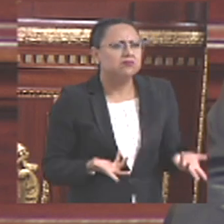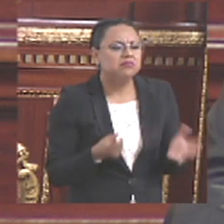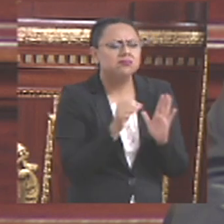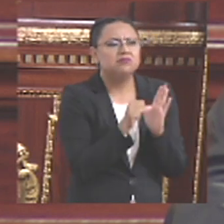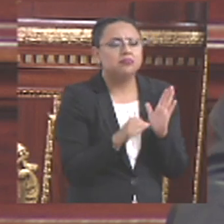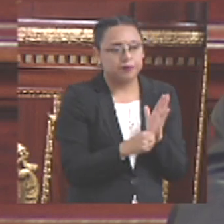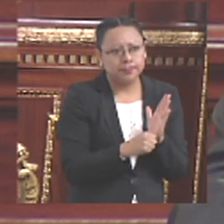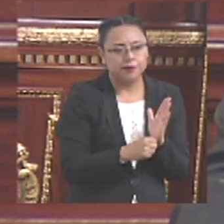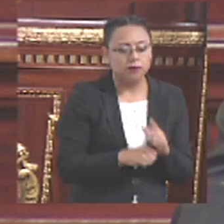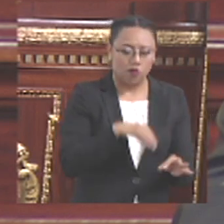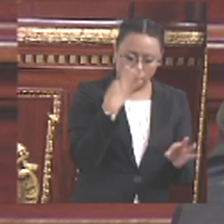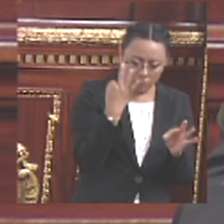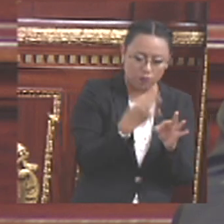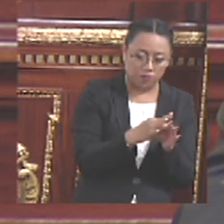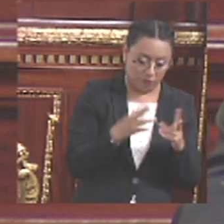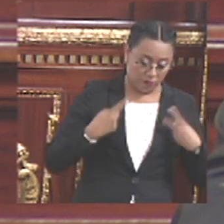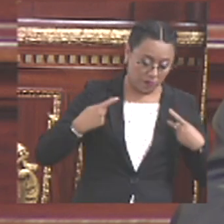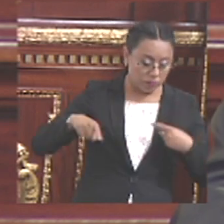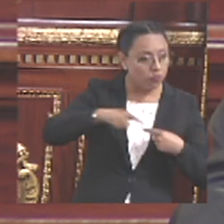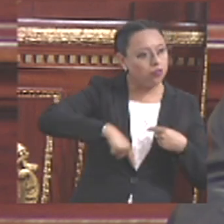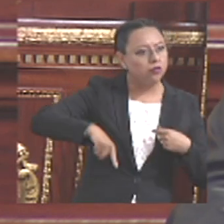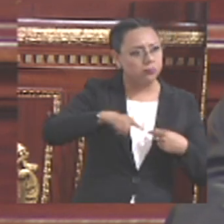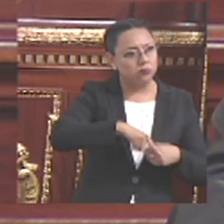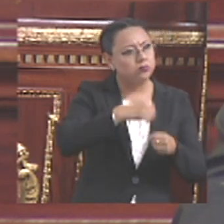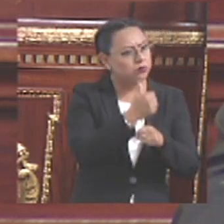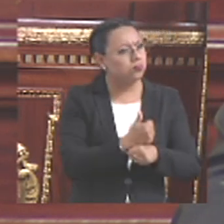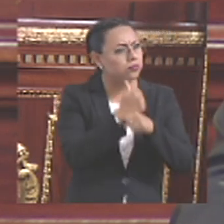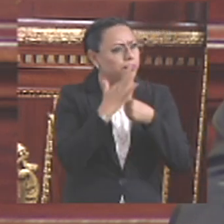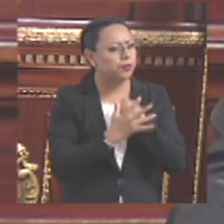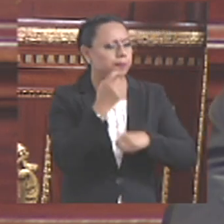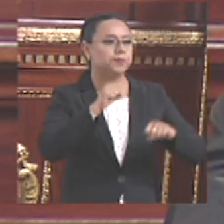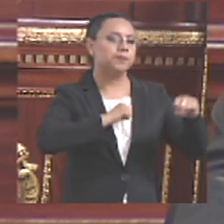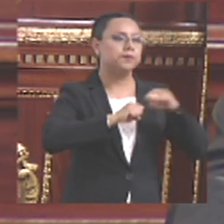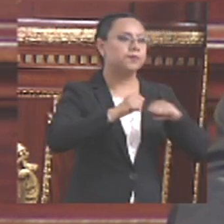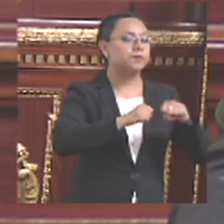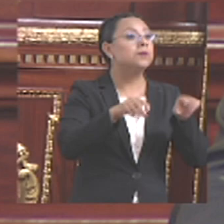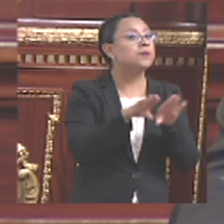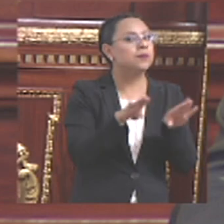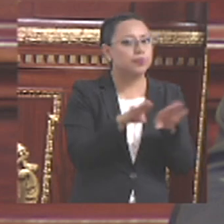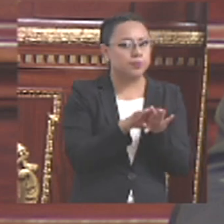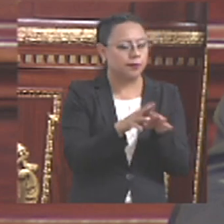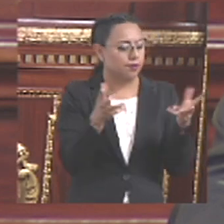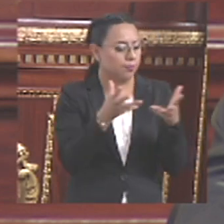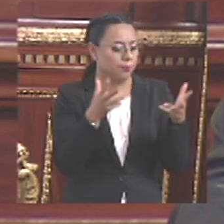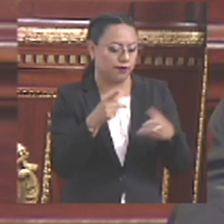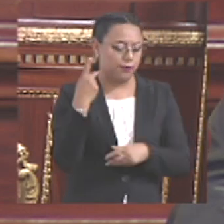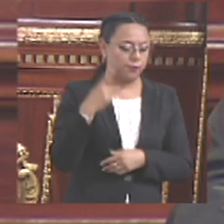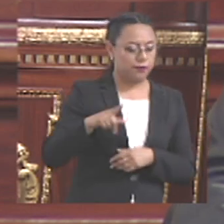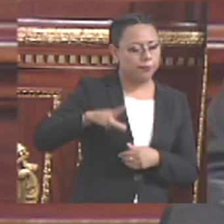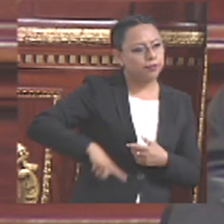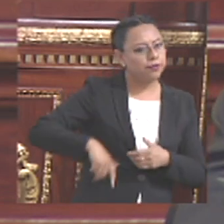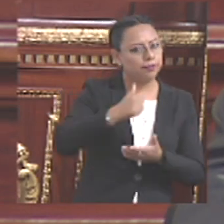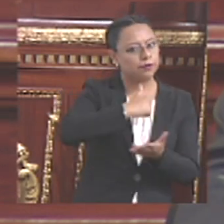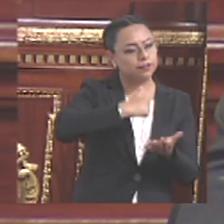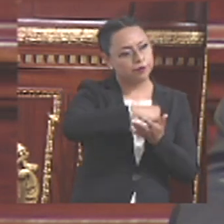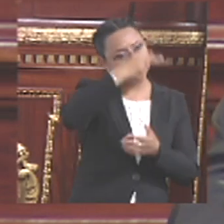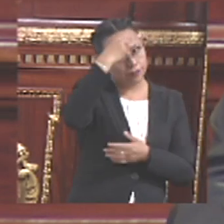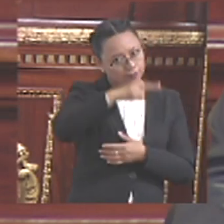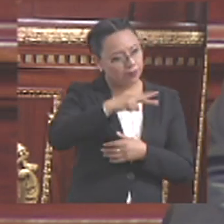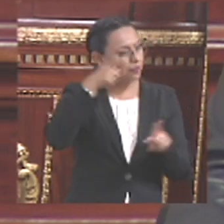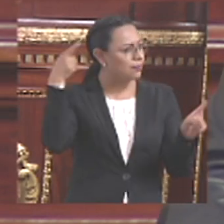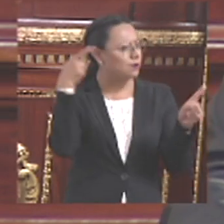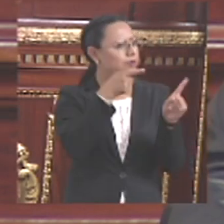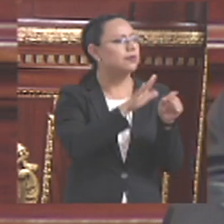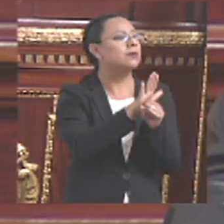que sufrieron alguna afectación a causa del sismo, a través de las acciones del gobierno de la ciudad, con la